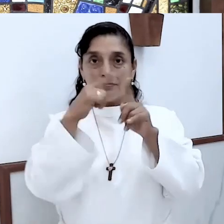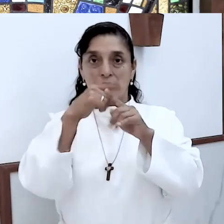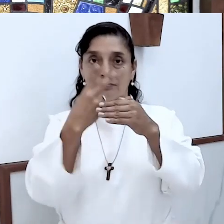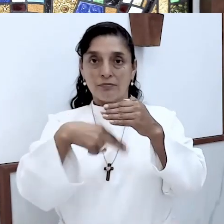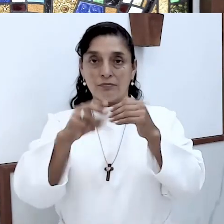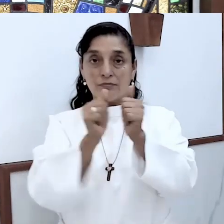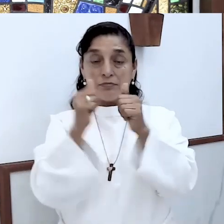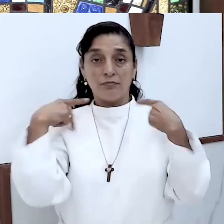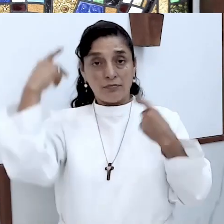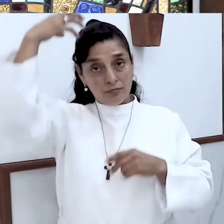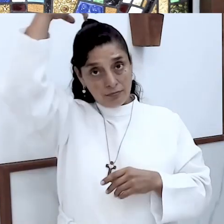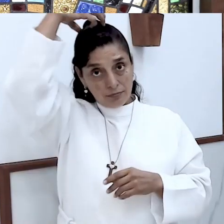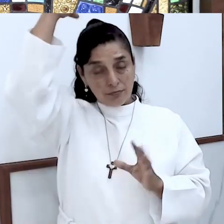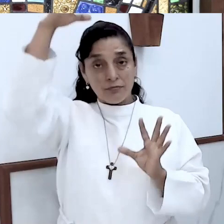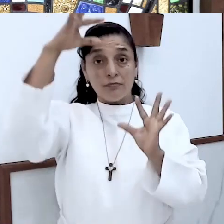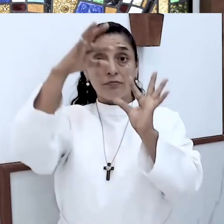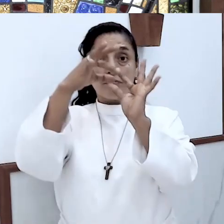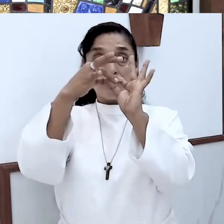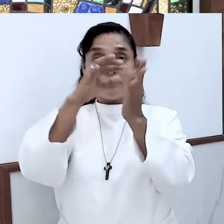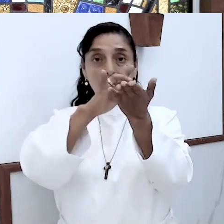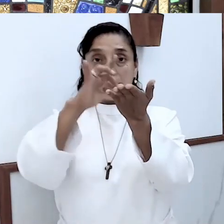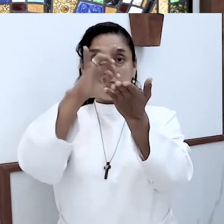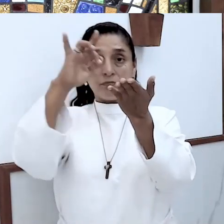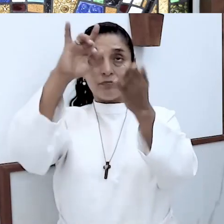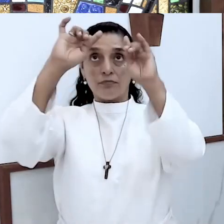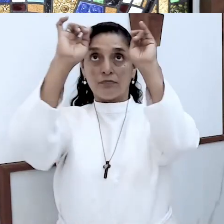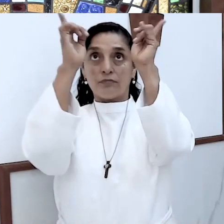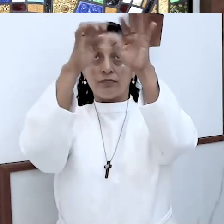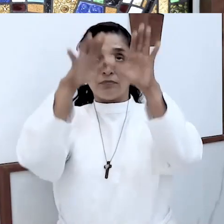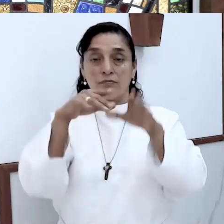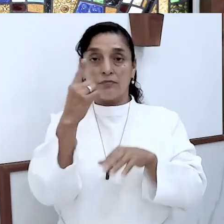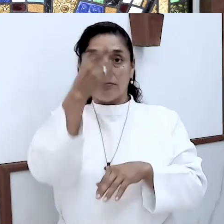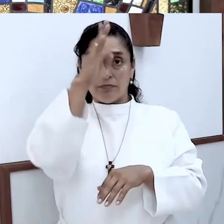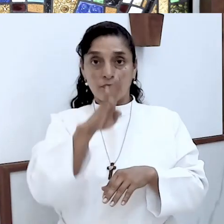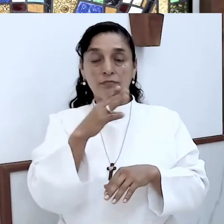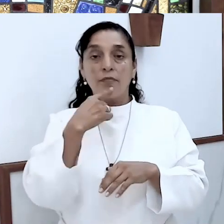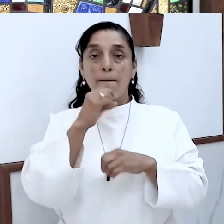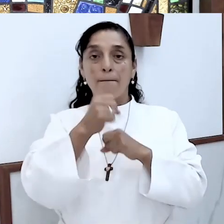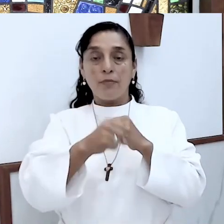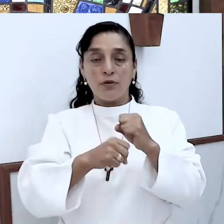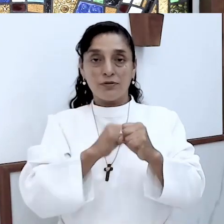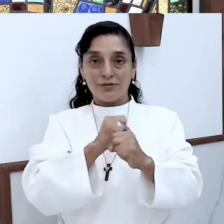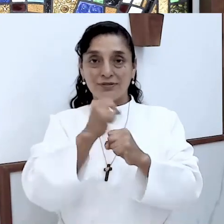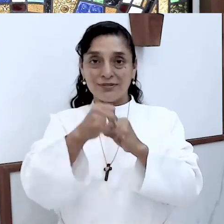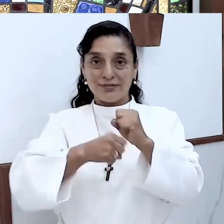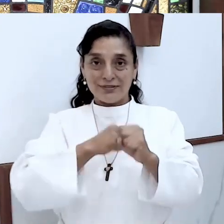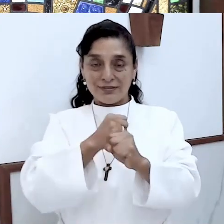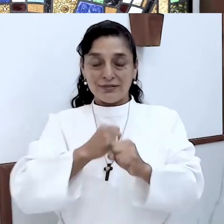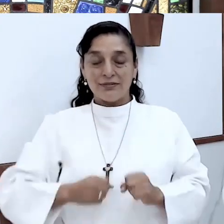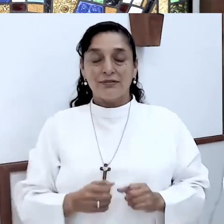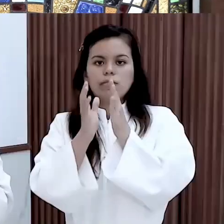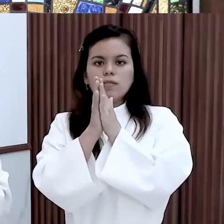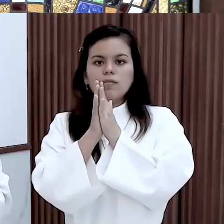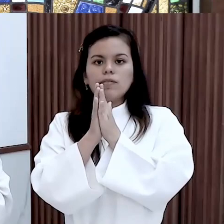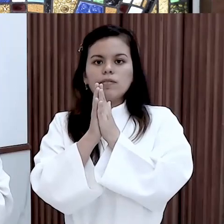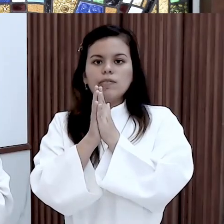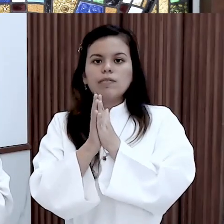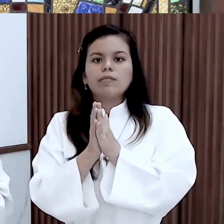tu Hijo, que vive y reina contigo en la unidad del Espíritu Santo y es Dios, por los siglos de los